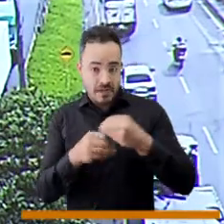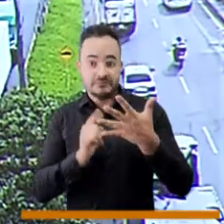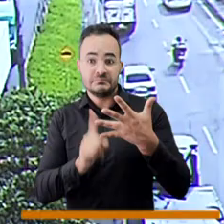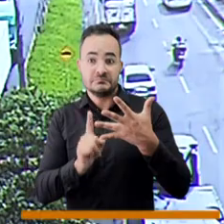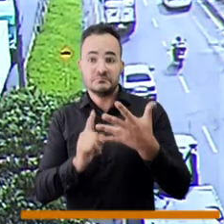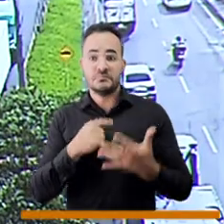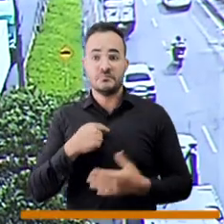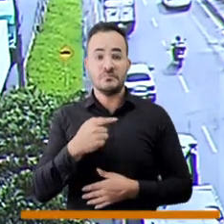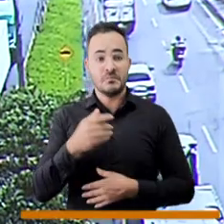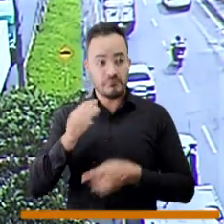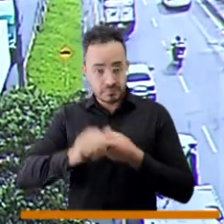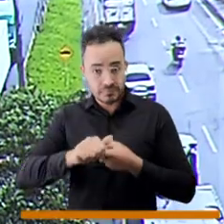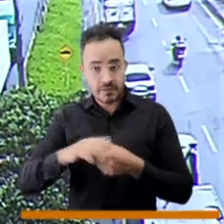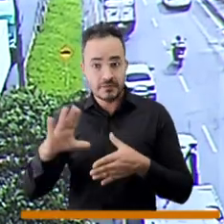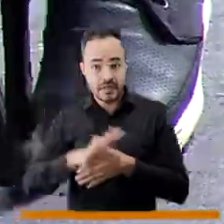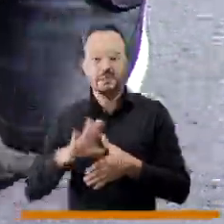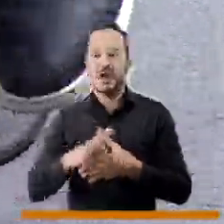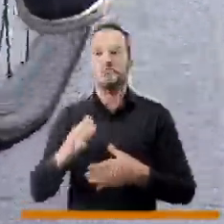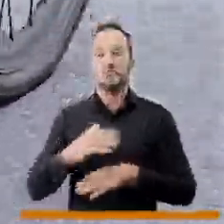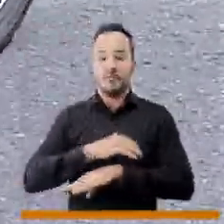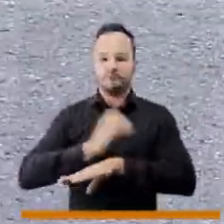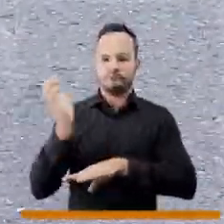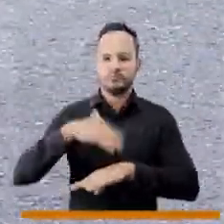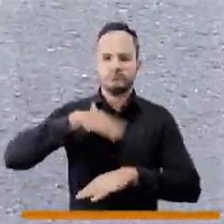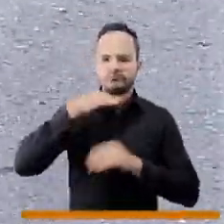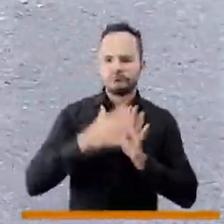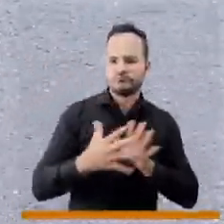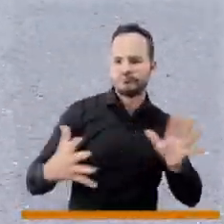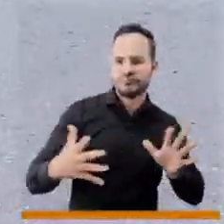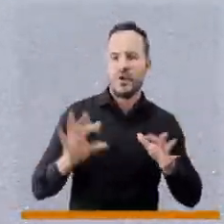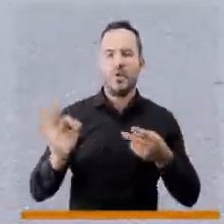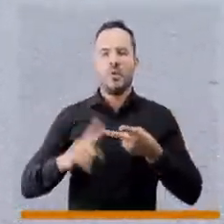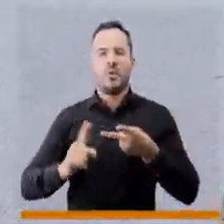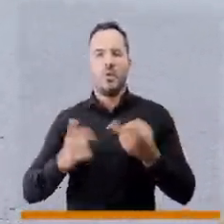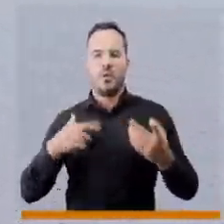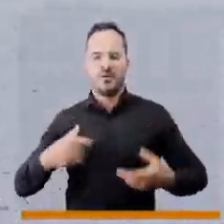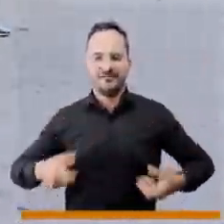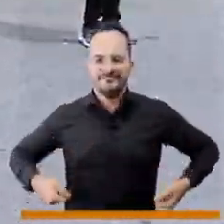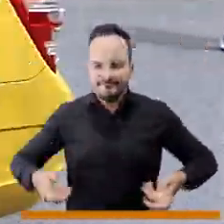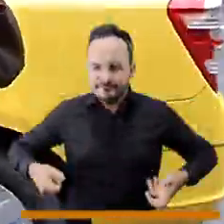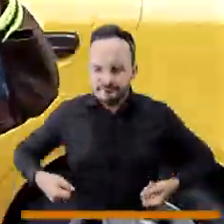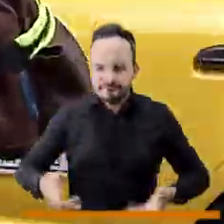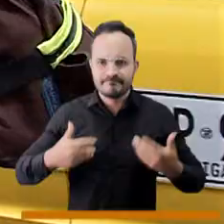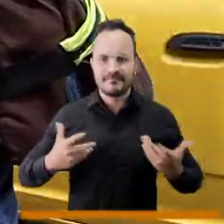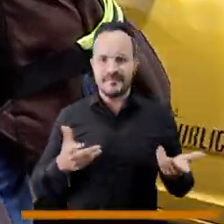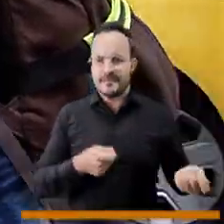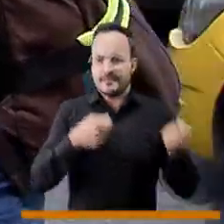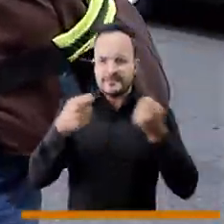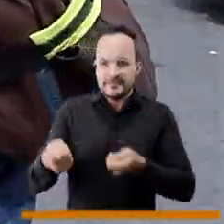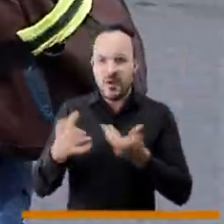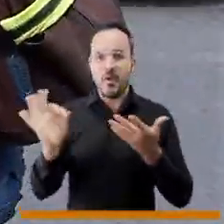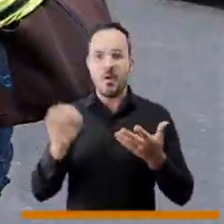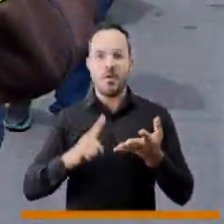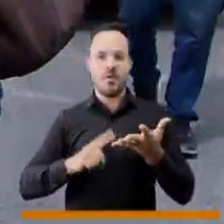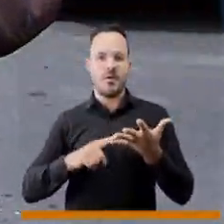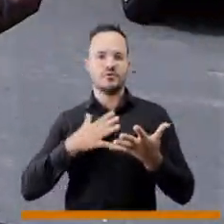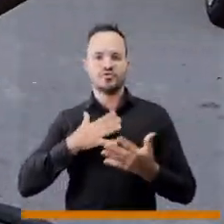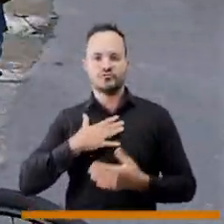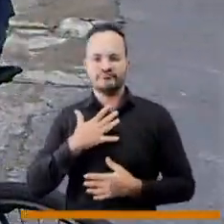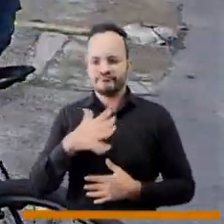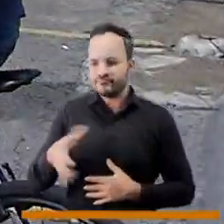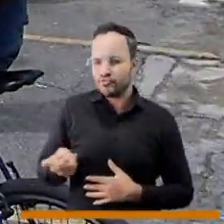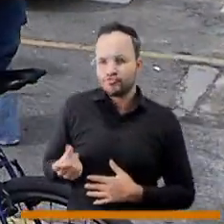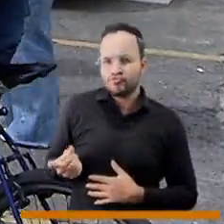servicio de taxi con maleta amplia y disponible, si quieres transportar silla de ruedas, si quieres llevar a tu mascota y si